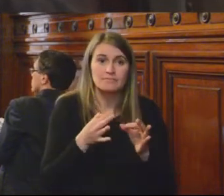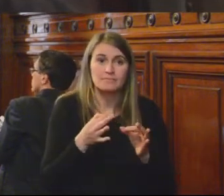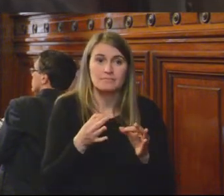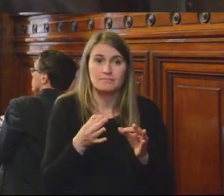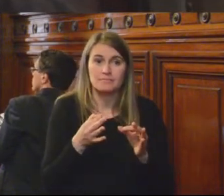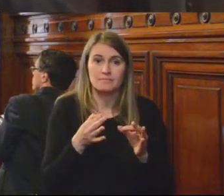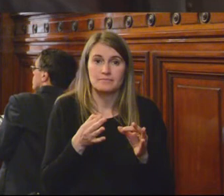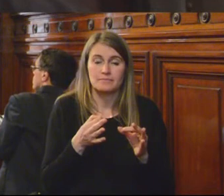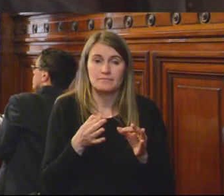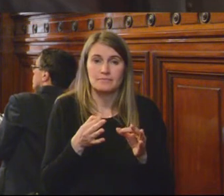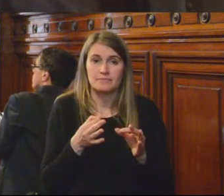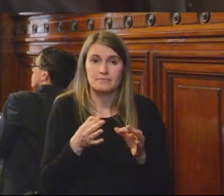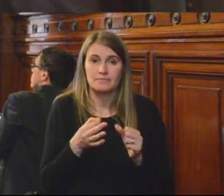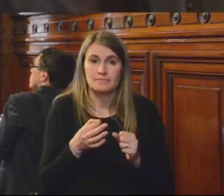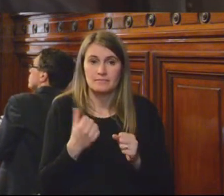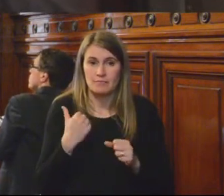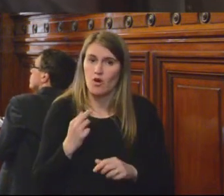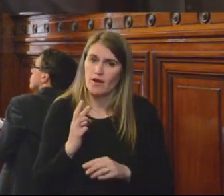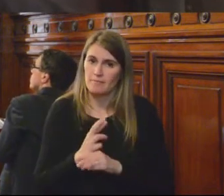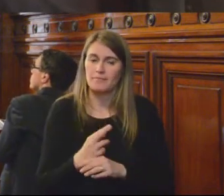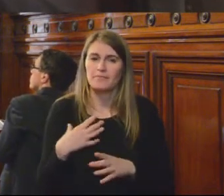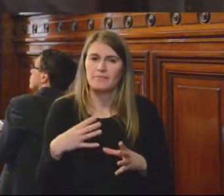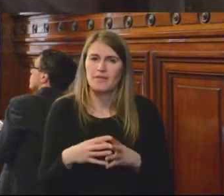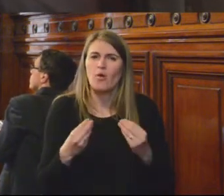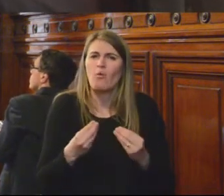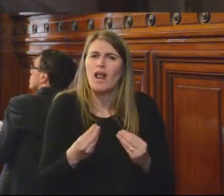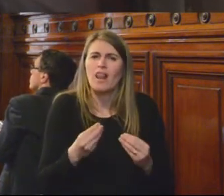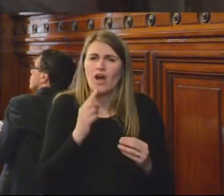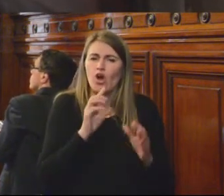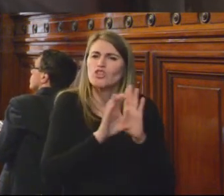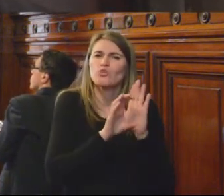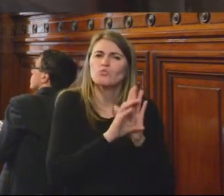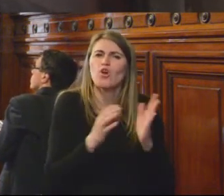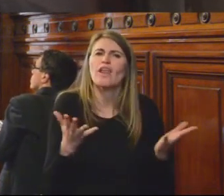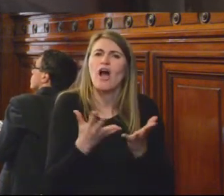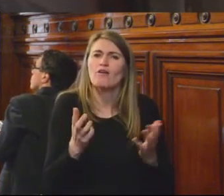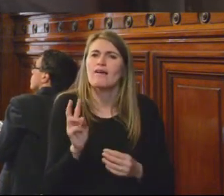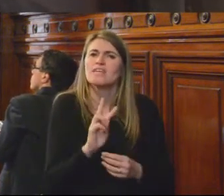comisionados. ¿Cuál es el marco constitucional que rige hoy en Venezuela?